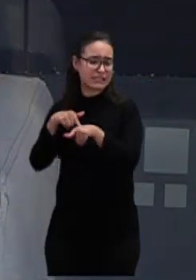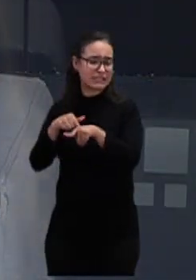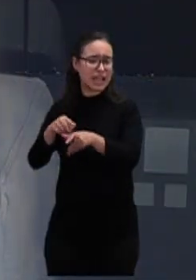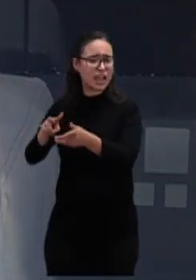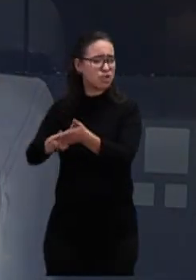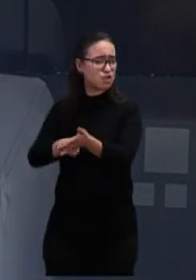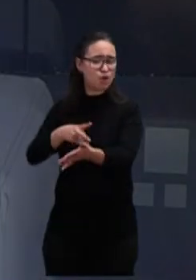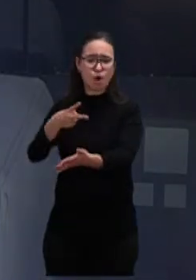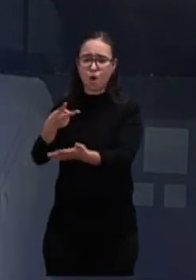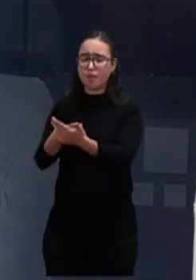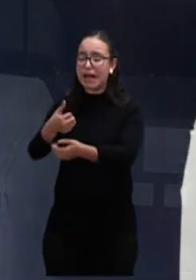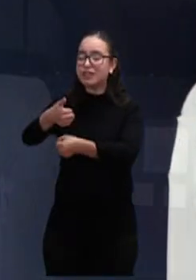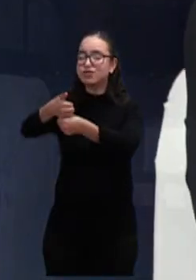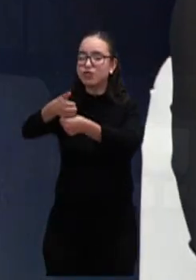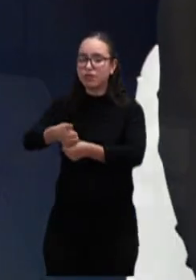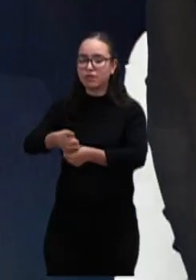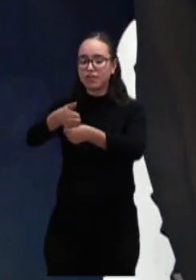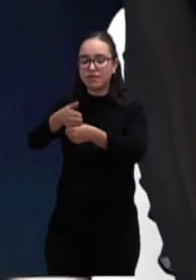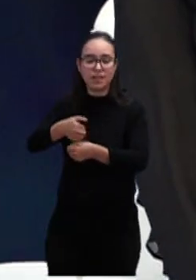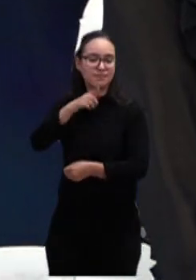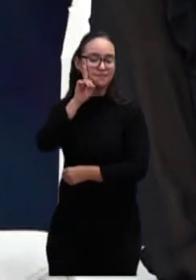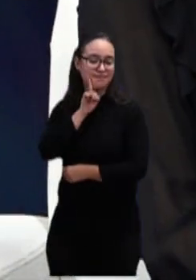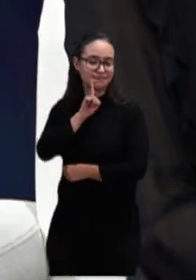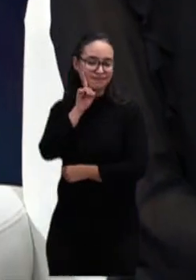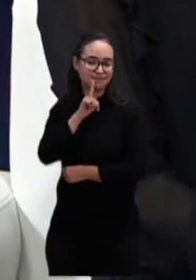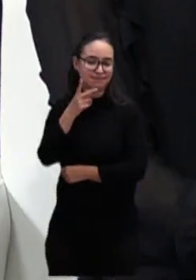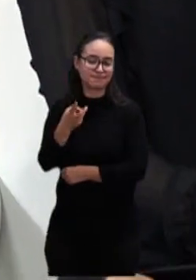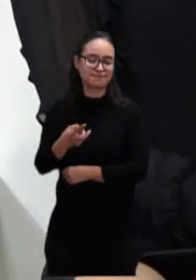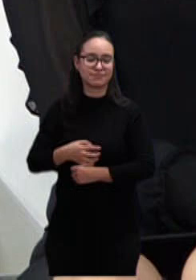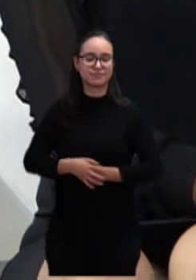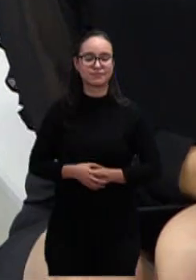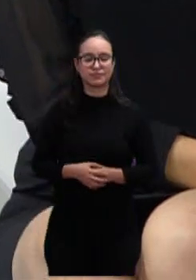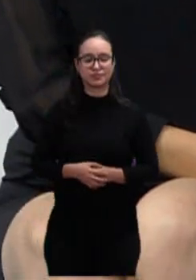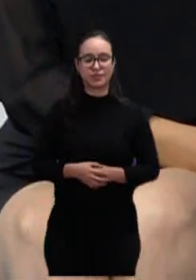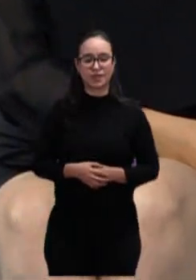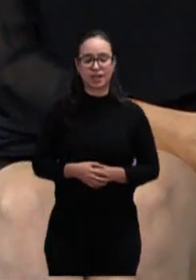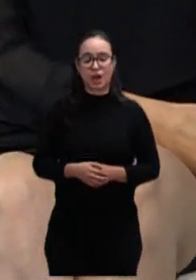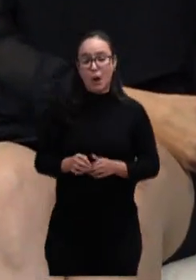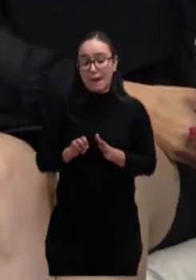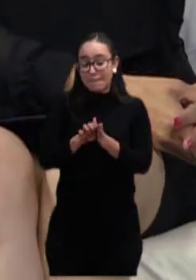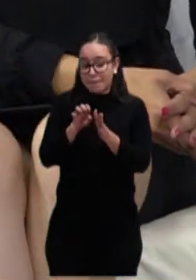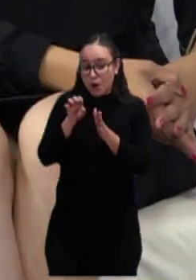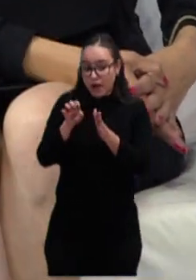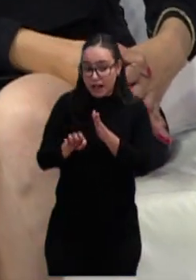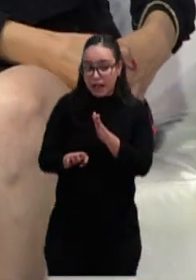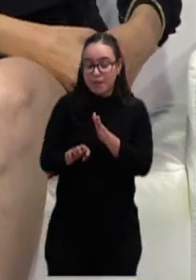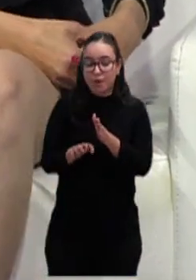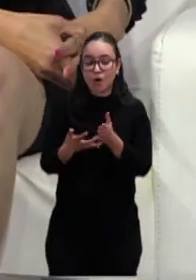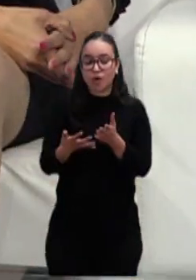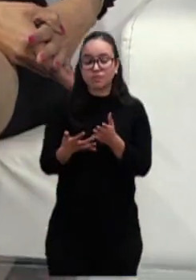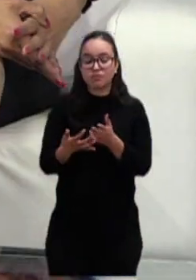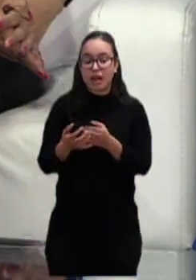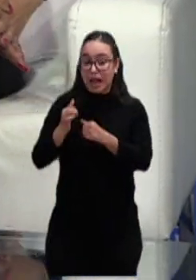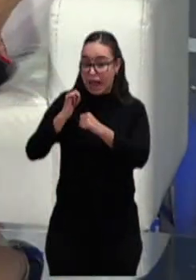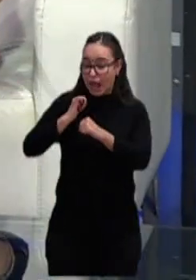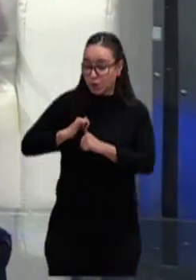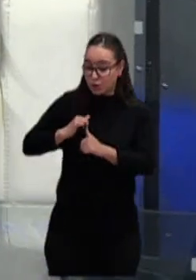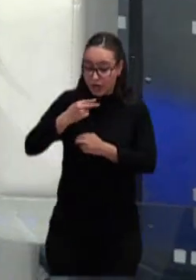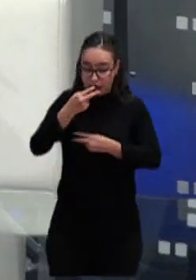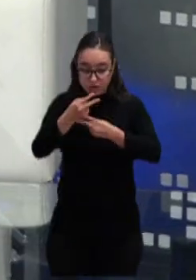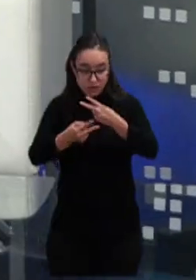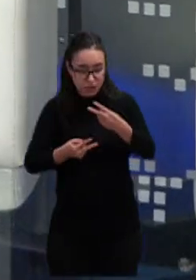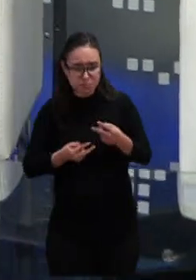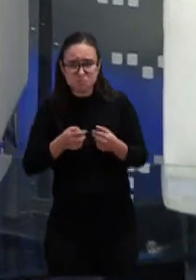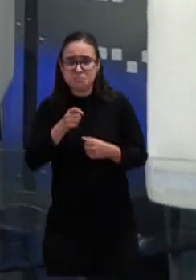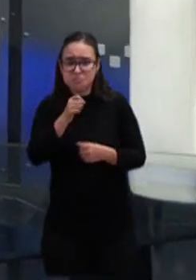de las de estas personas y cuando tratan de acudir alguna autoridad las mismas autoridades también